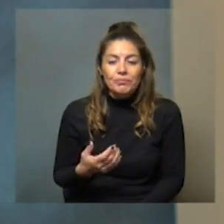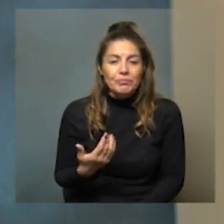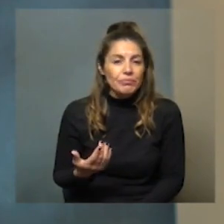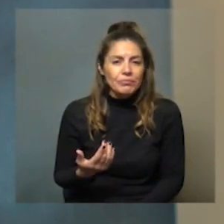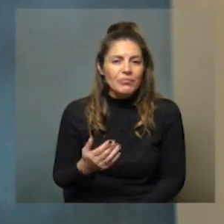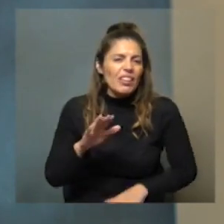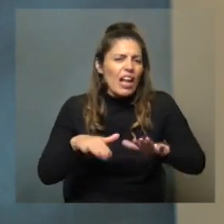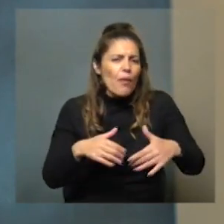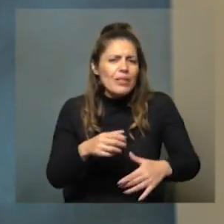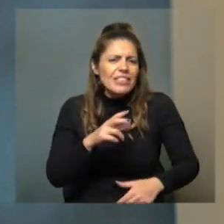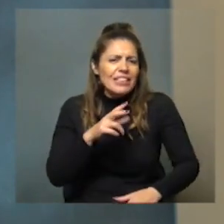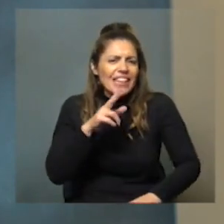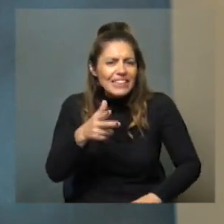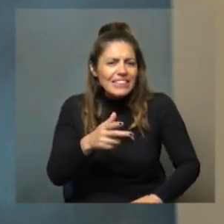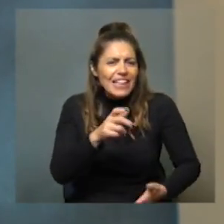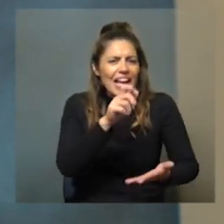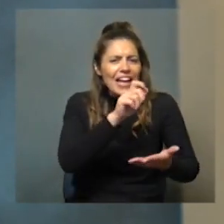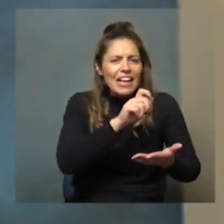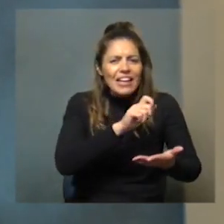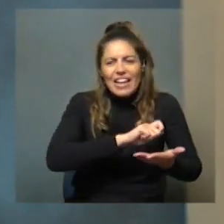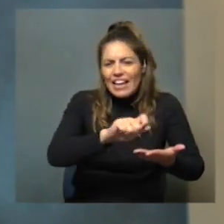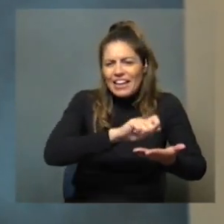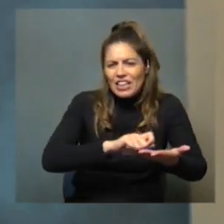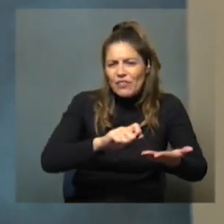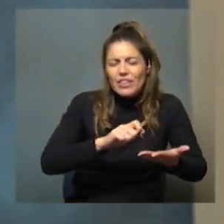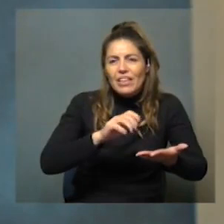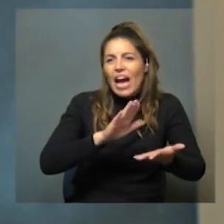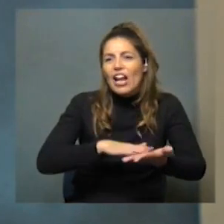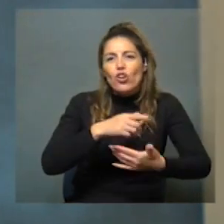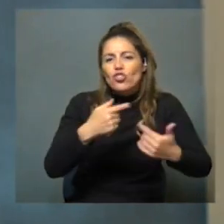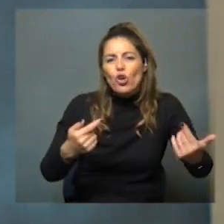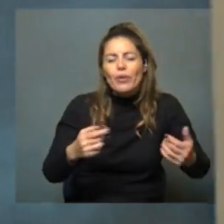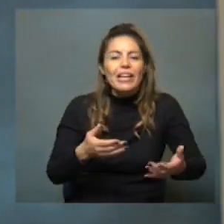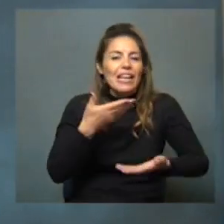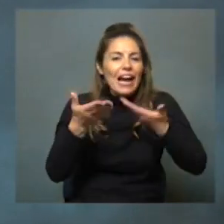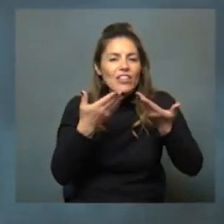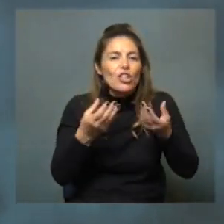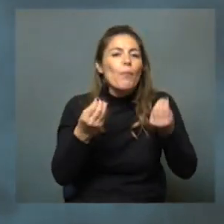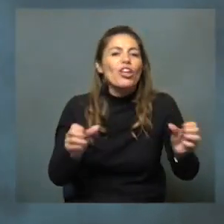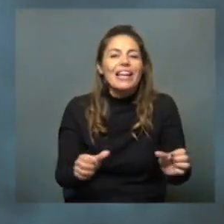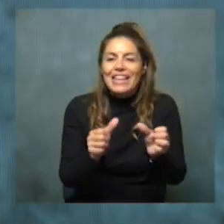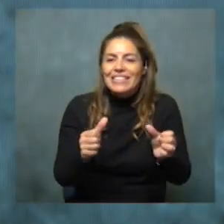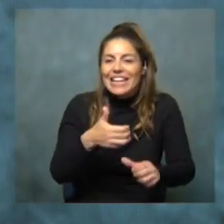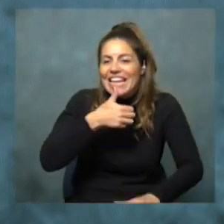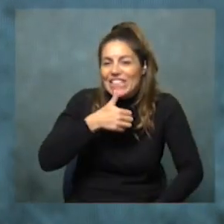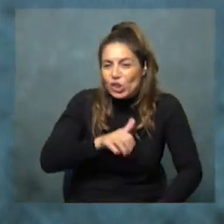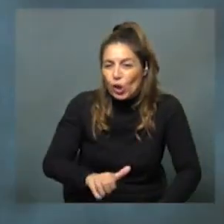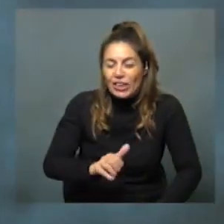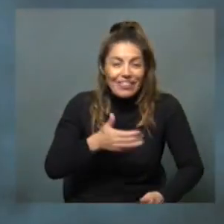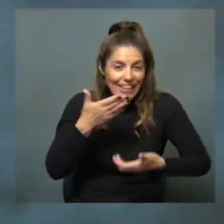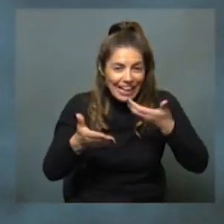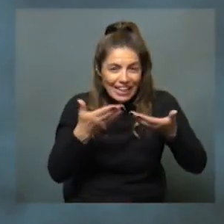viste que a veces te dicen, che, bueno, escribí algunas cosas sobre las canciones, por qué las hiciste, bueno, las historias de las canciones, que